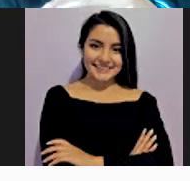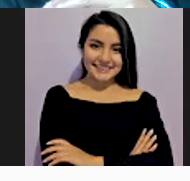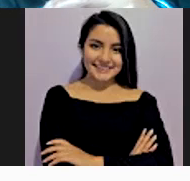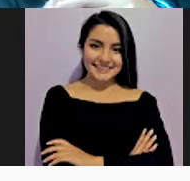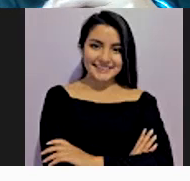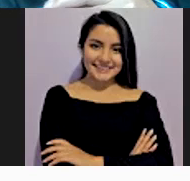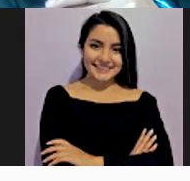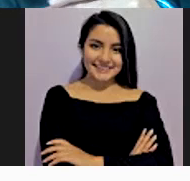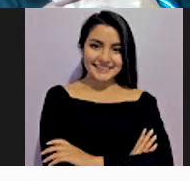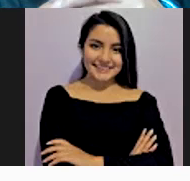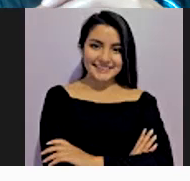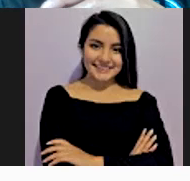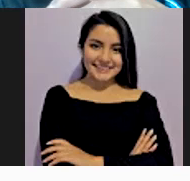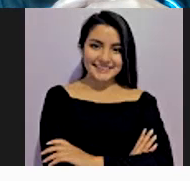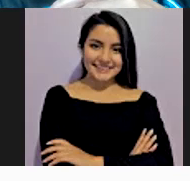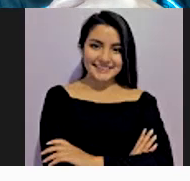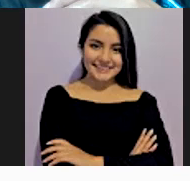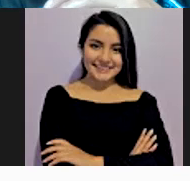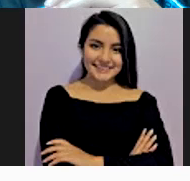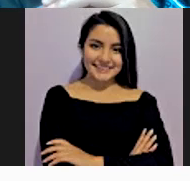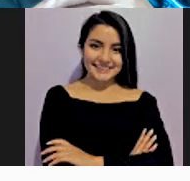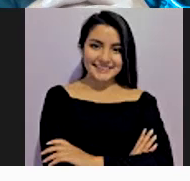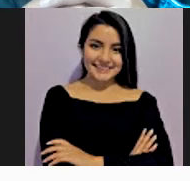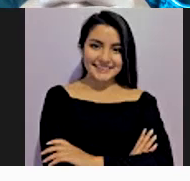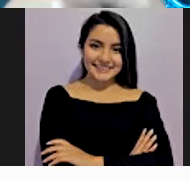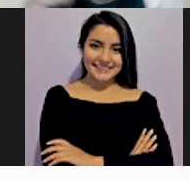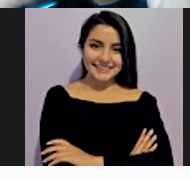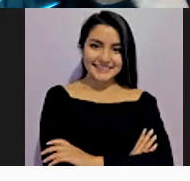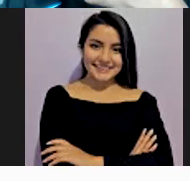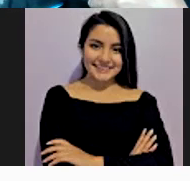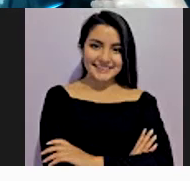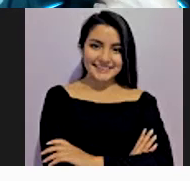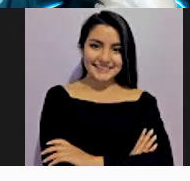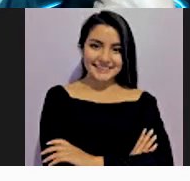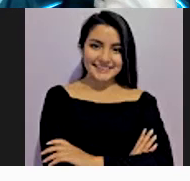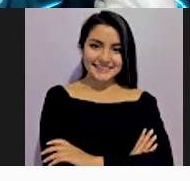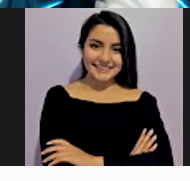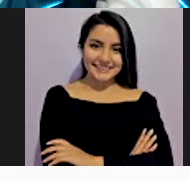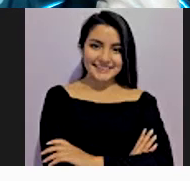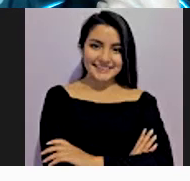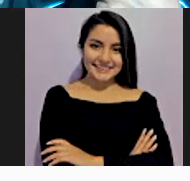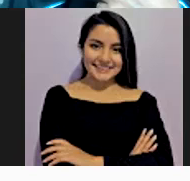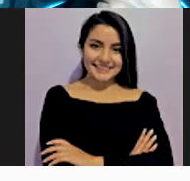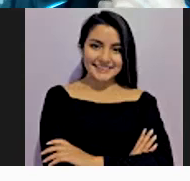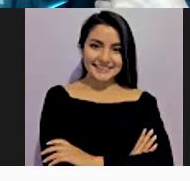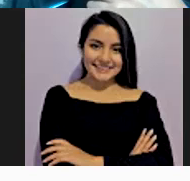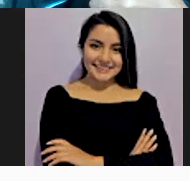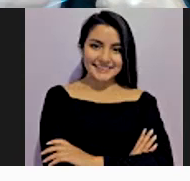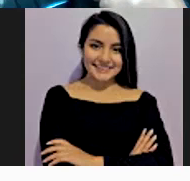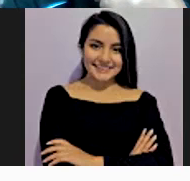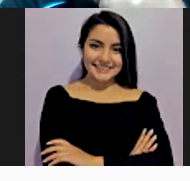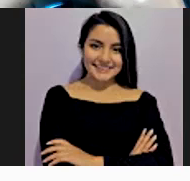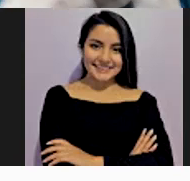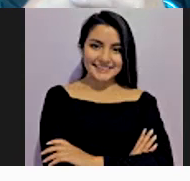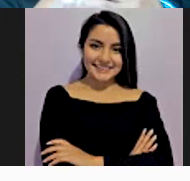caudal, tomado por en este caso por la partícula, ¿sí? Es lo que dice Van Noort, siempre trabaja en función de lo que es la potencia. Y unos principios,